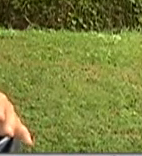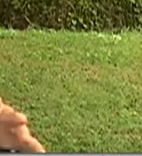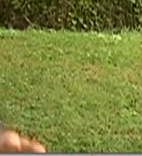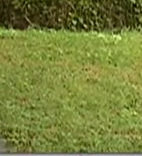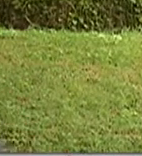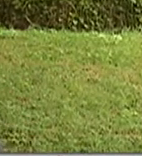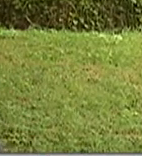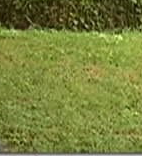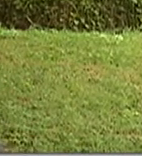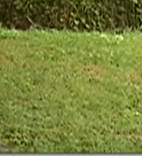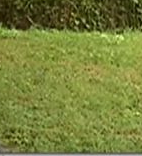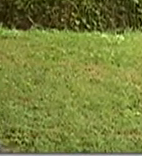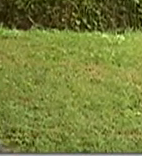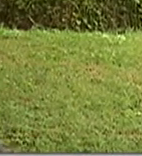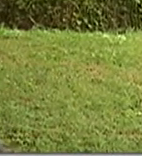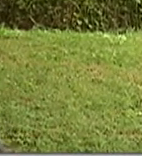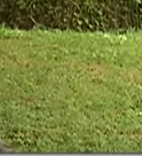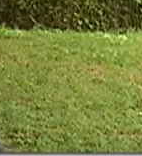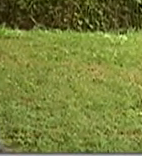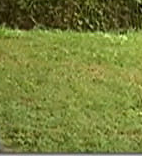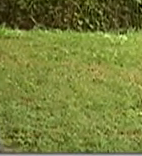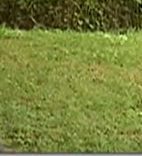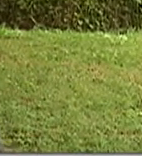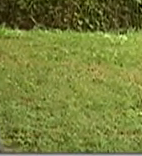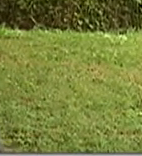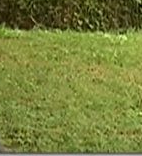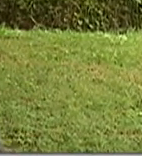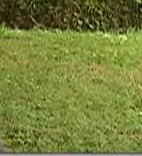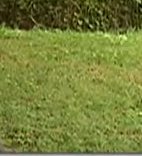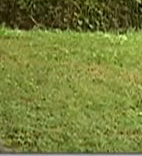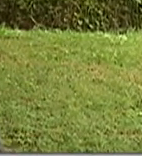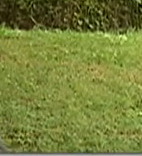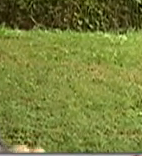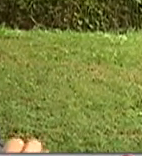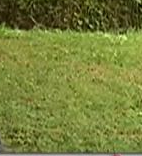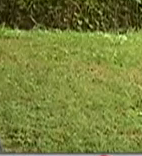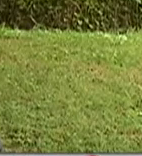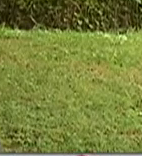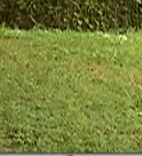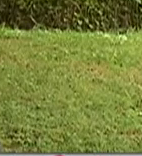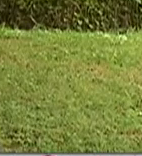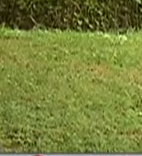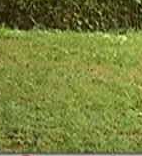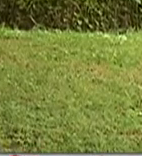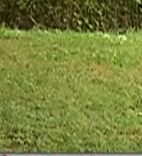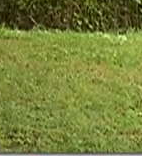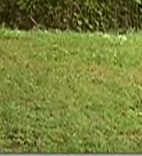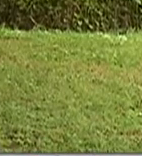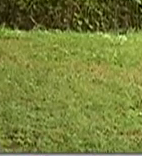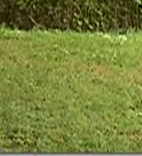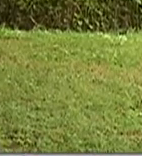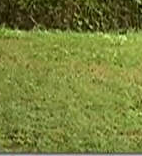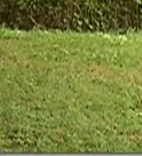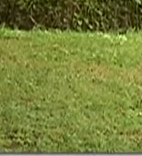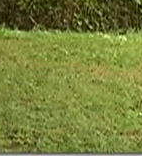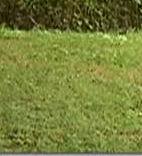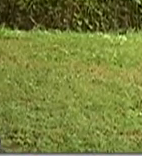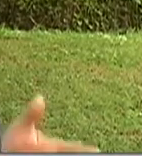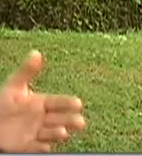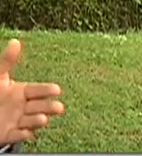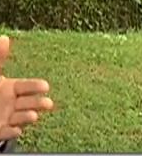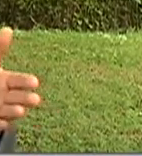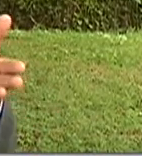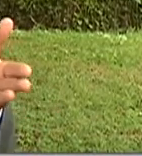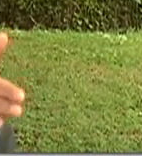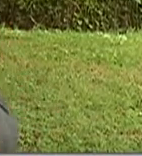lagos. Actualmente tenemos registrados 48 ríos. La mayor parte de ellos están entubados.